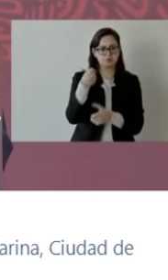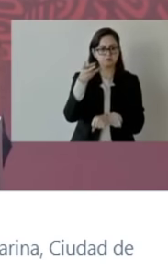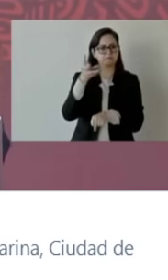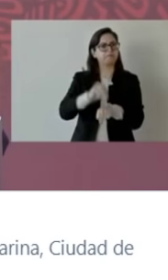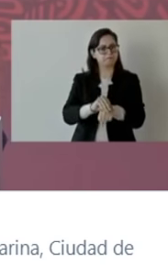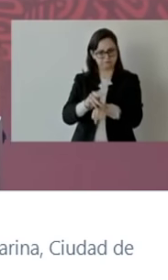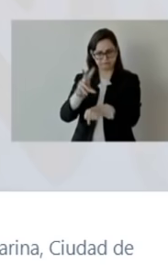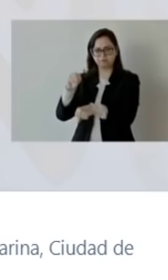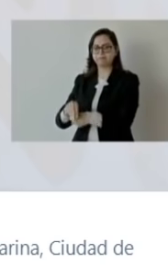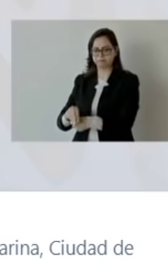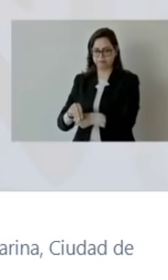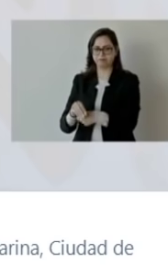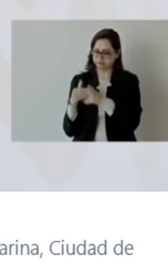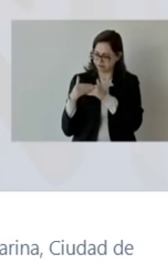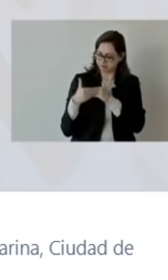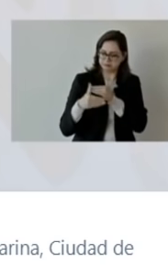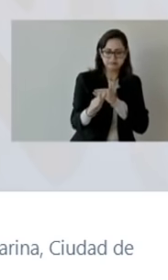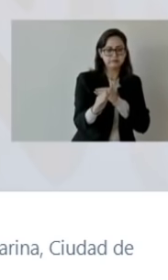para